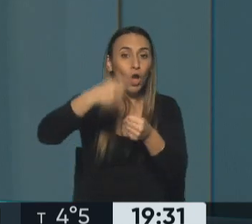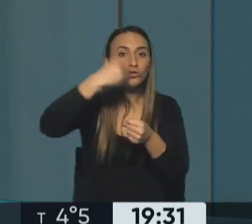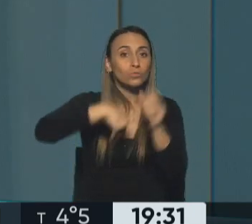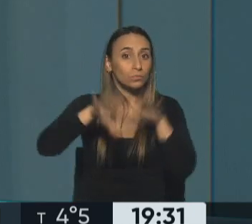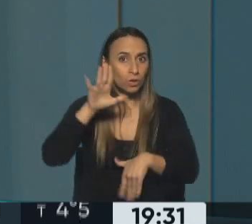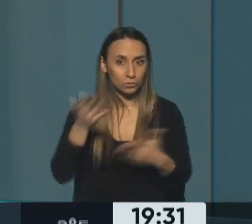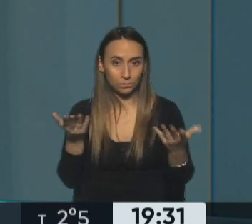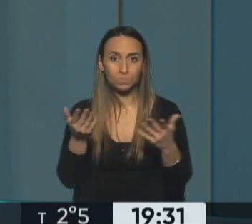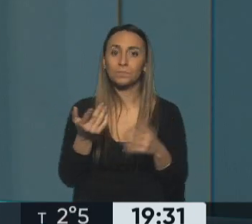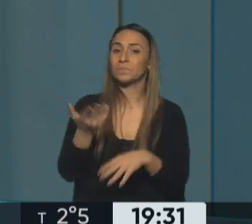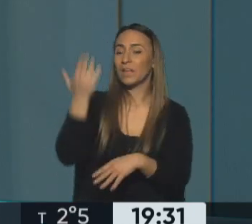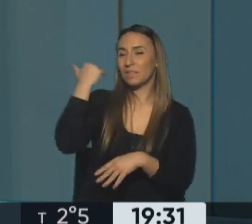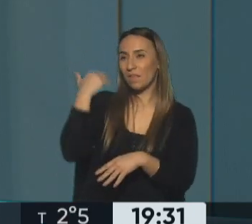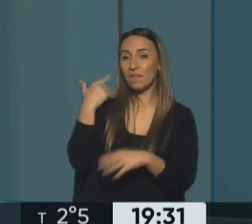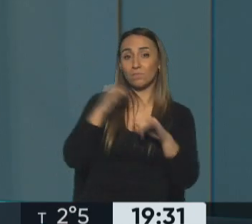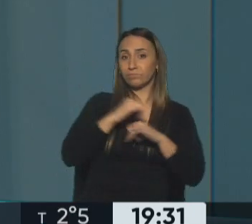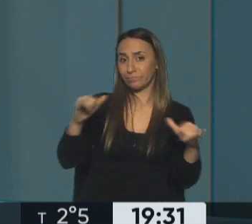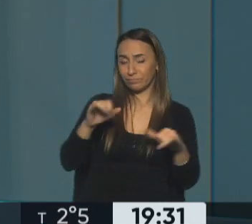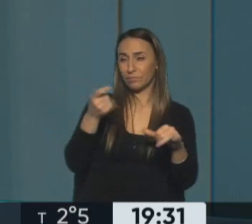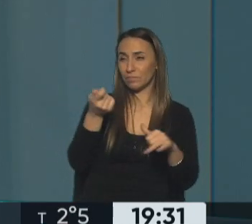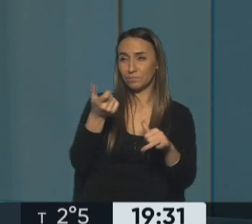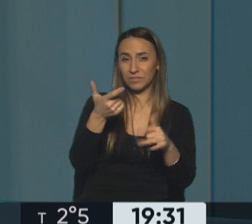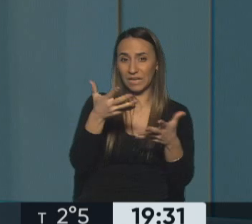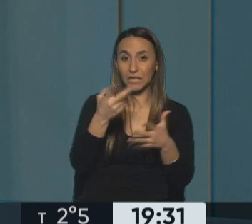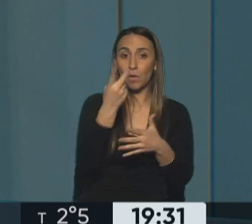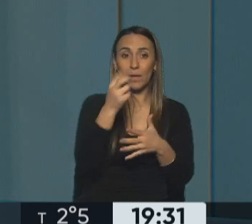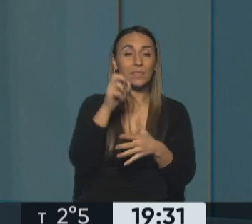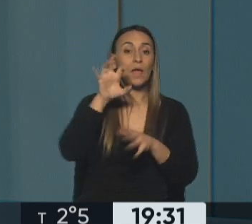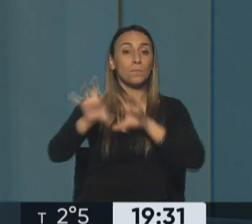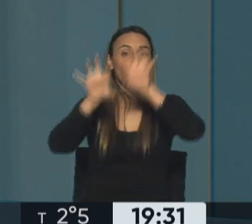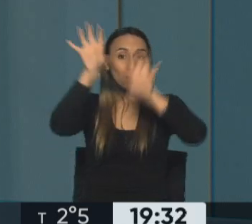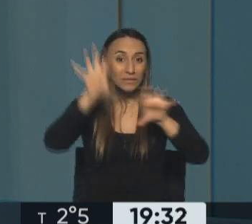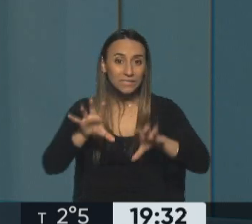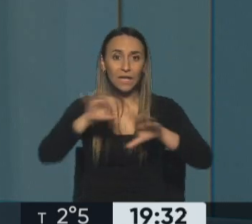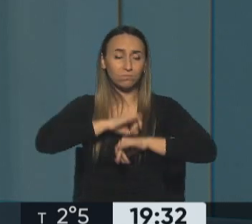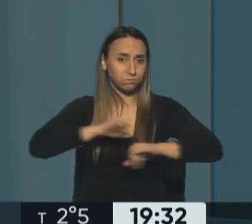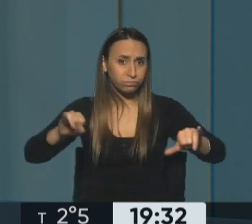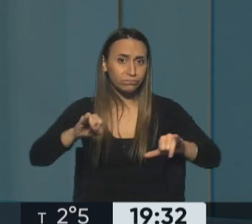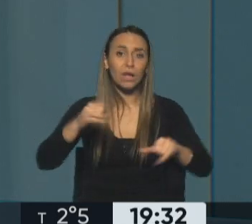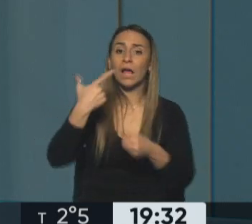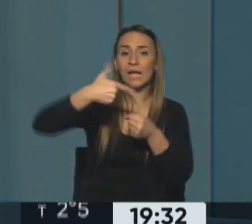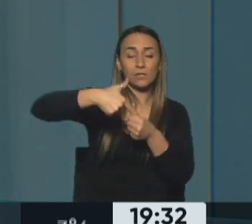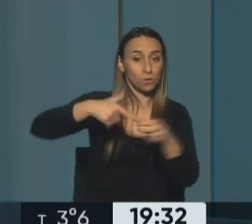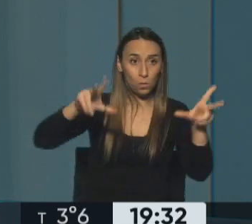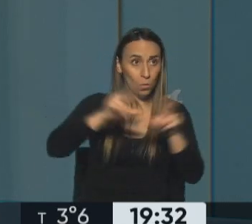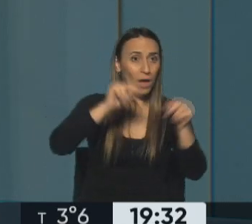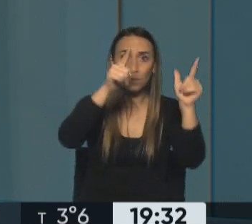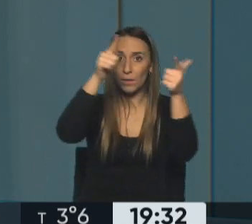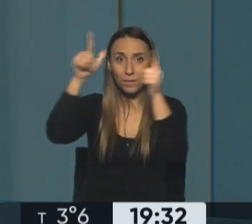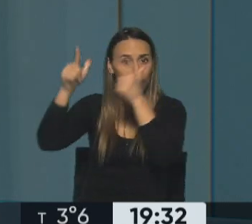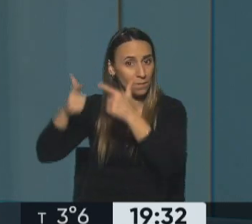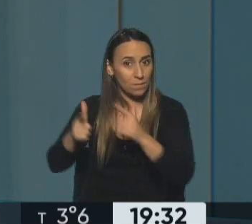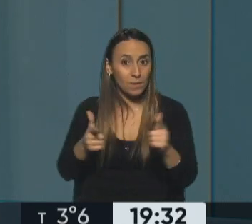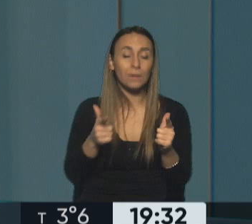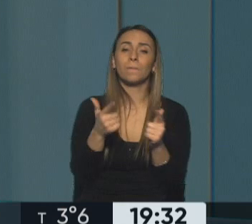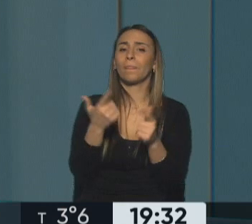de gasoil, más o menos en 20 provincias hasta hoy, se han anunciado diversas medidas para abastecer de gasoil a la Argentina.